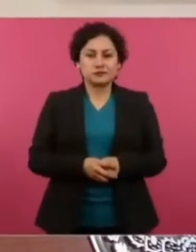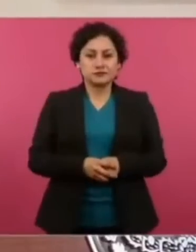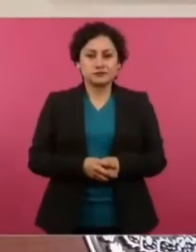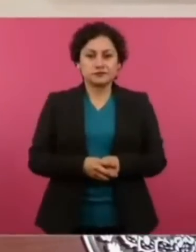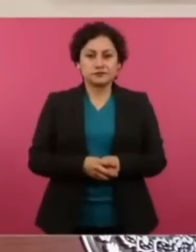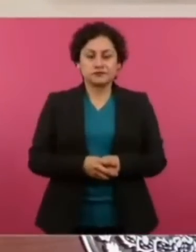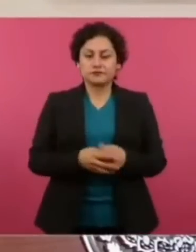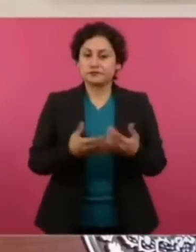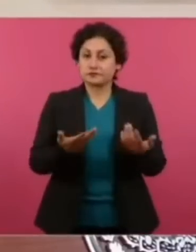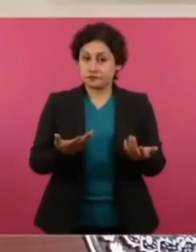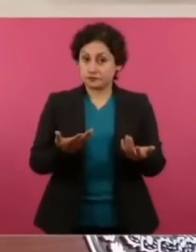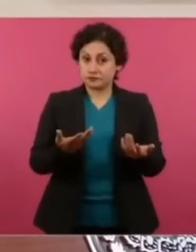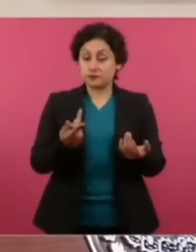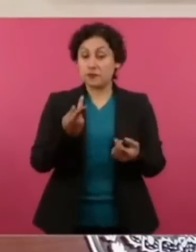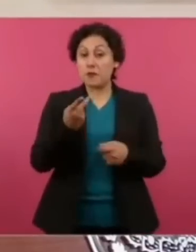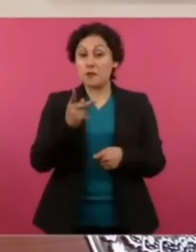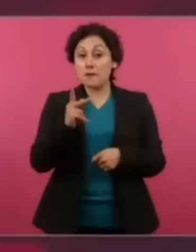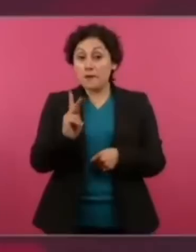es la que